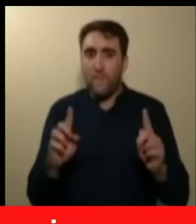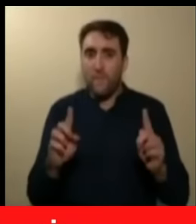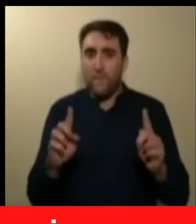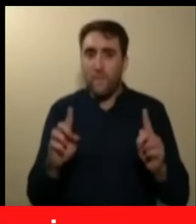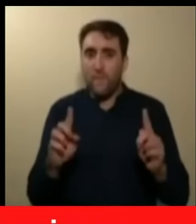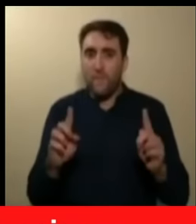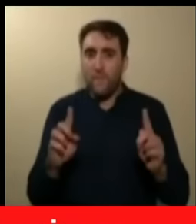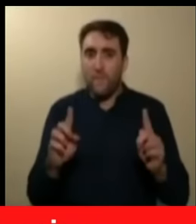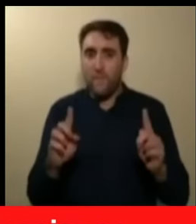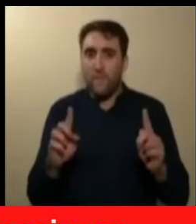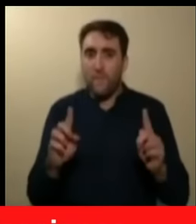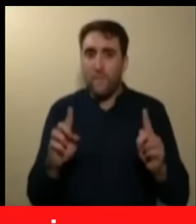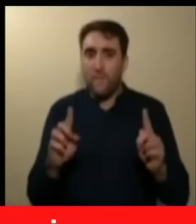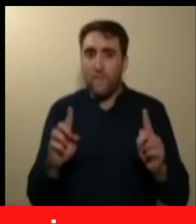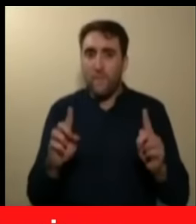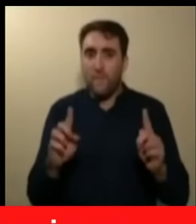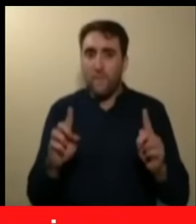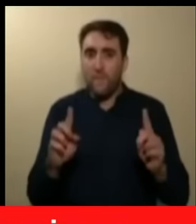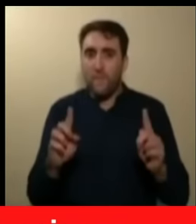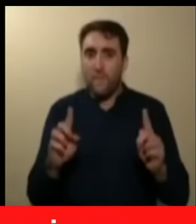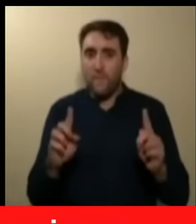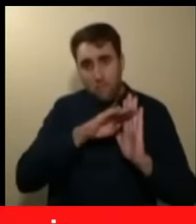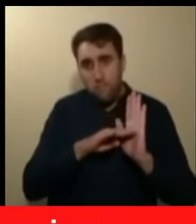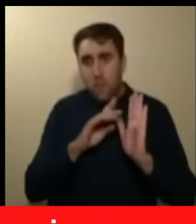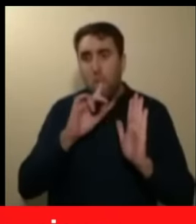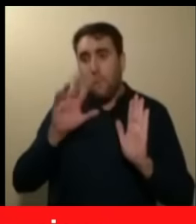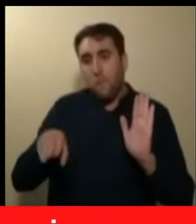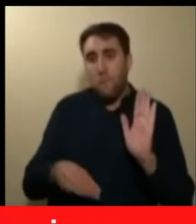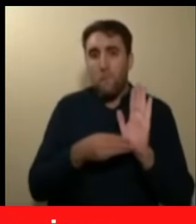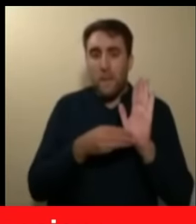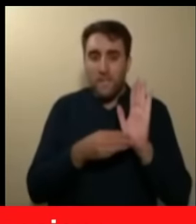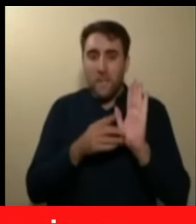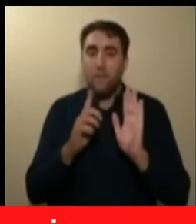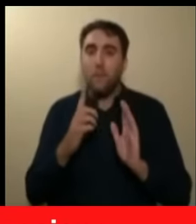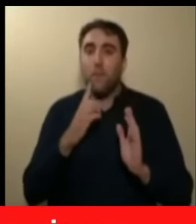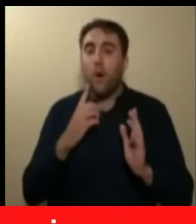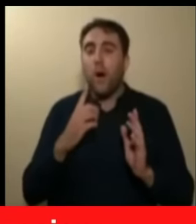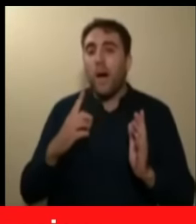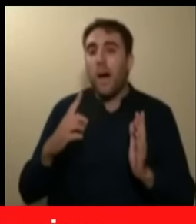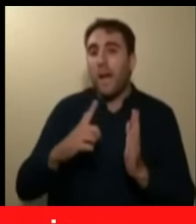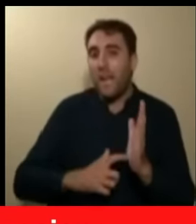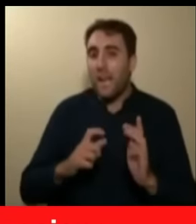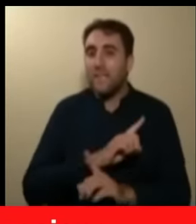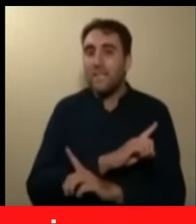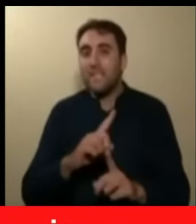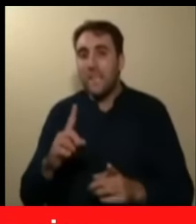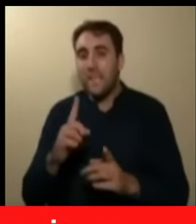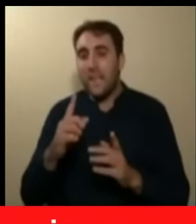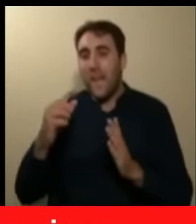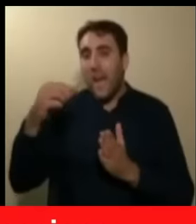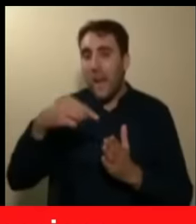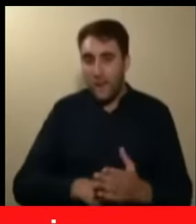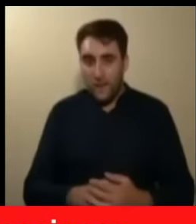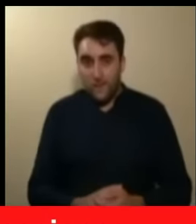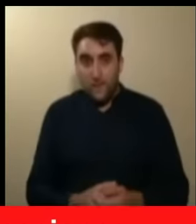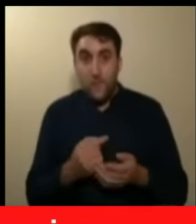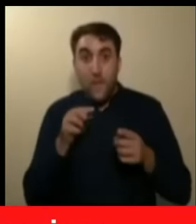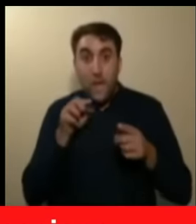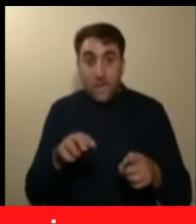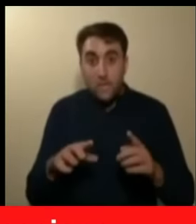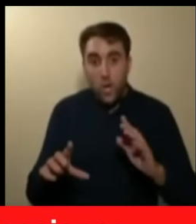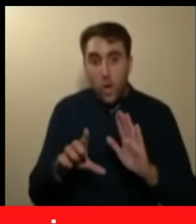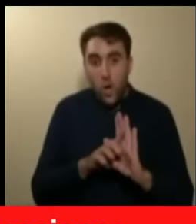un mecanismo independiente y diferente, que es el del alquiler sin garantías. Y en ese sentido, en la